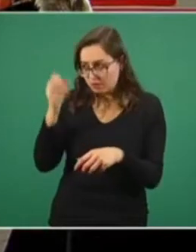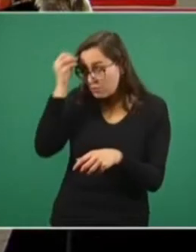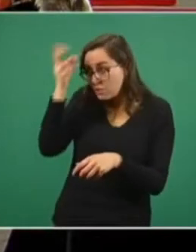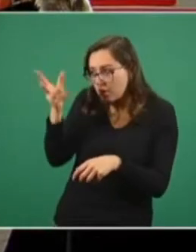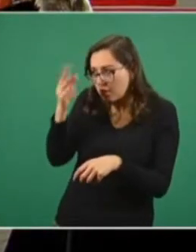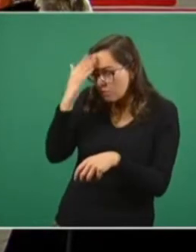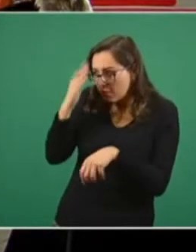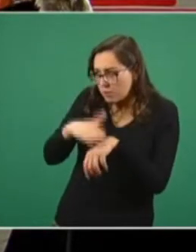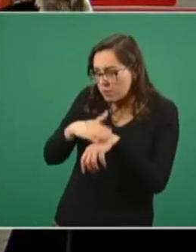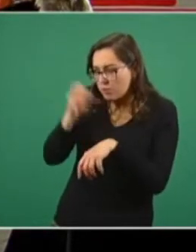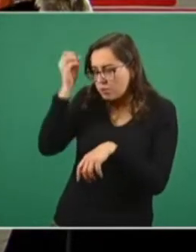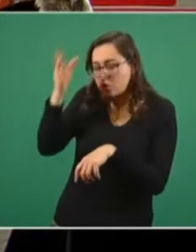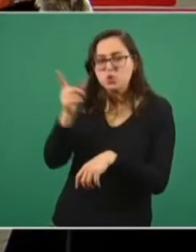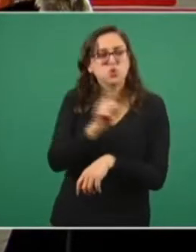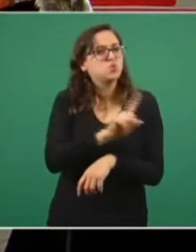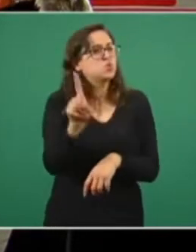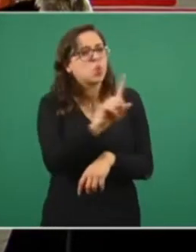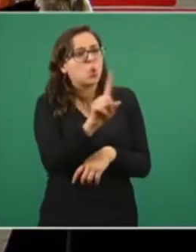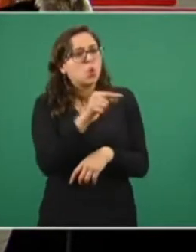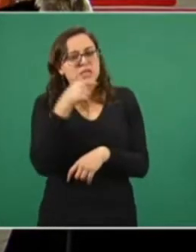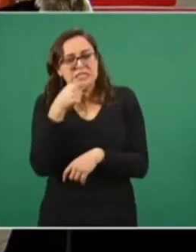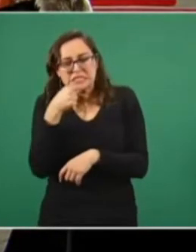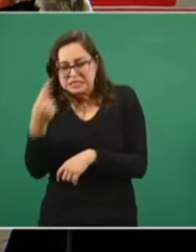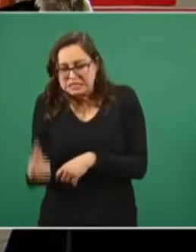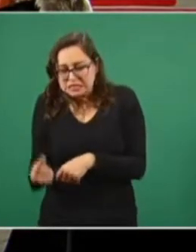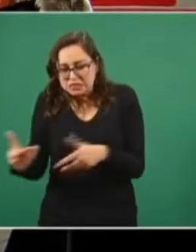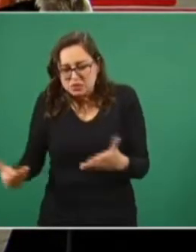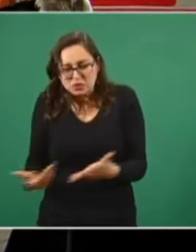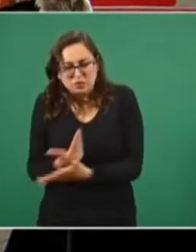Es la enfermedad que tienen los niños de nacimiento, ¿no?